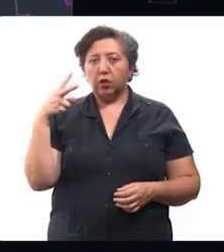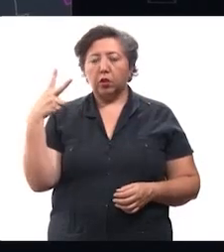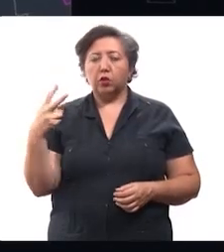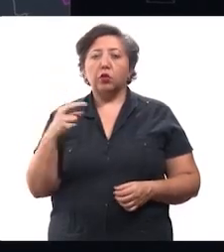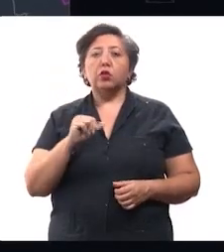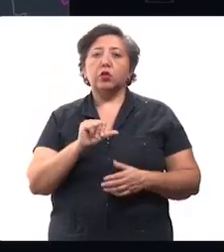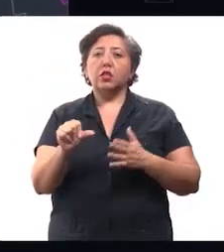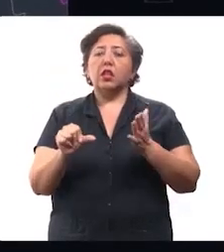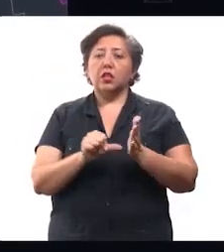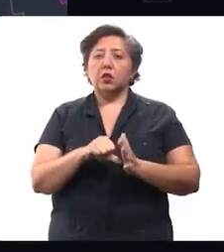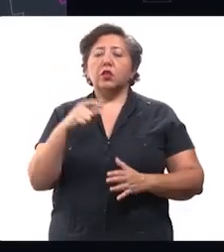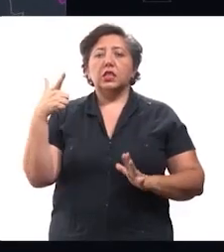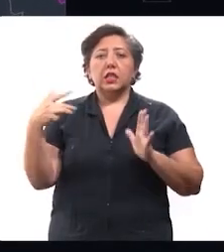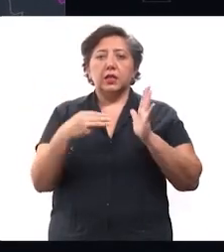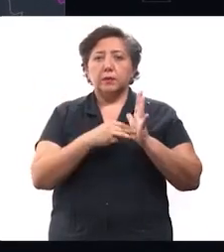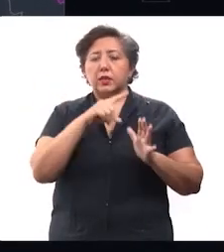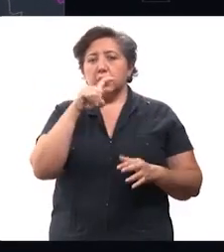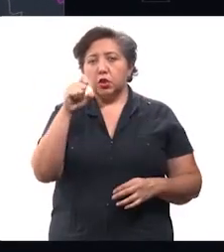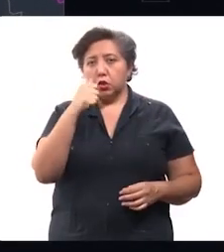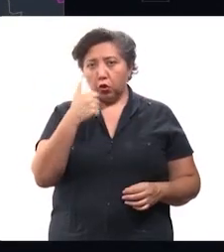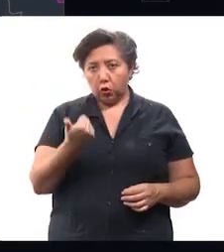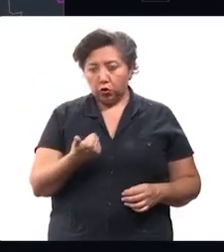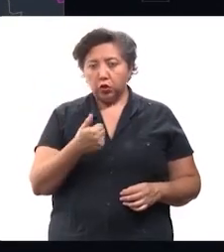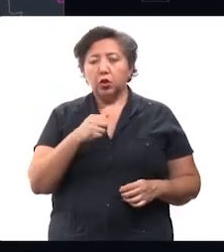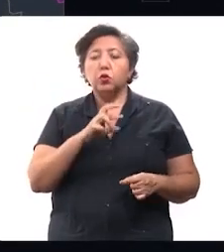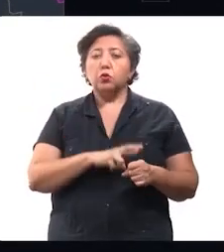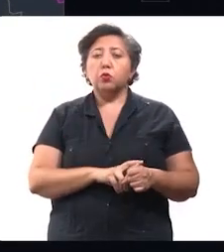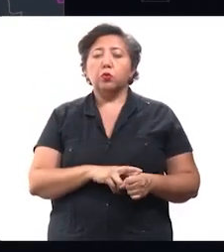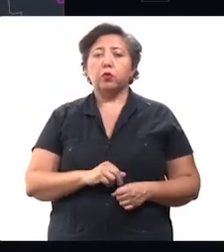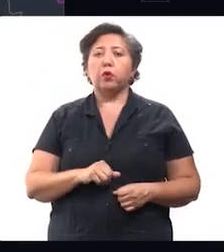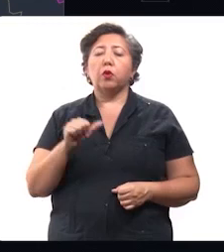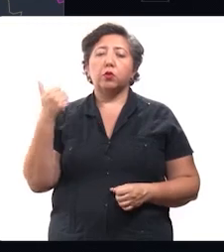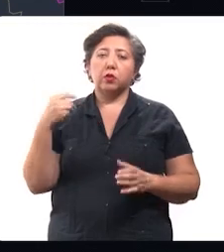4.442 en la zona centro, 7.111 en la zona sur,